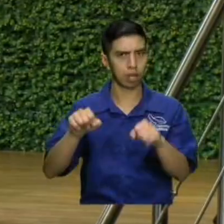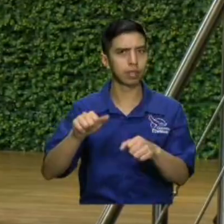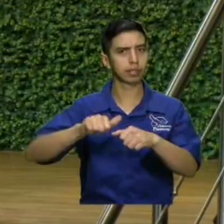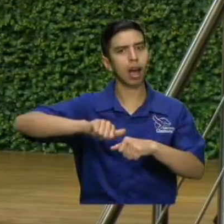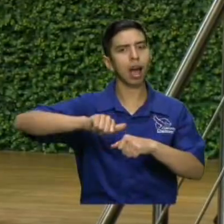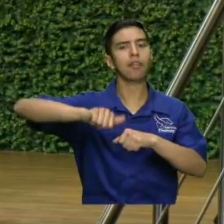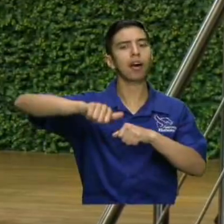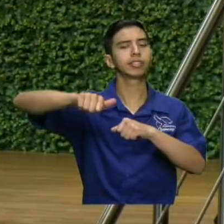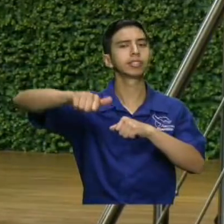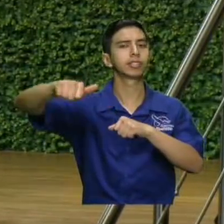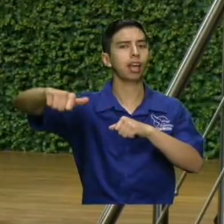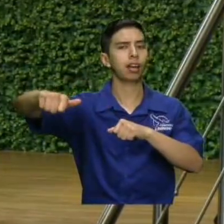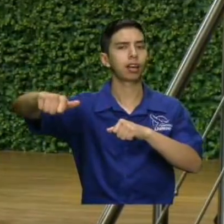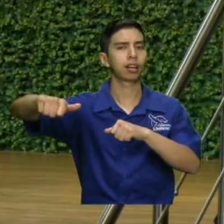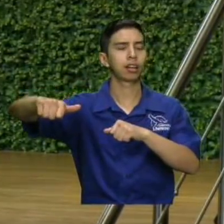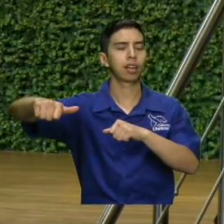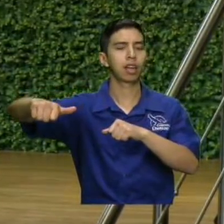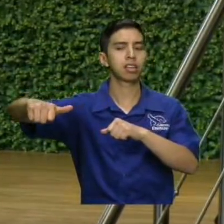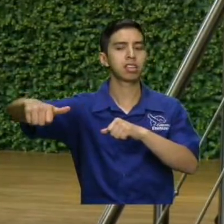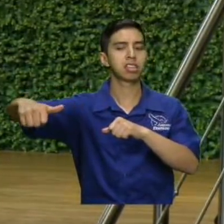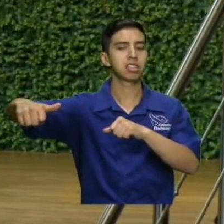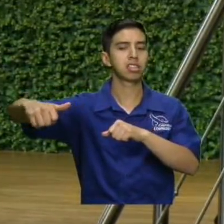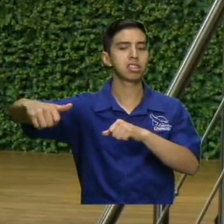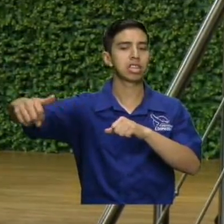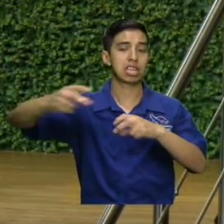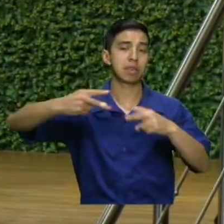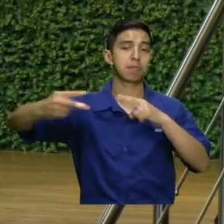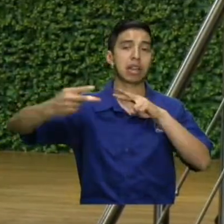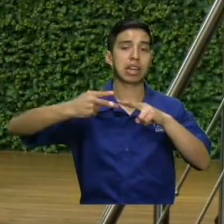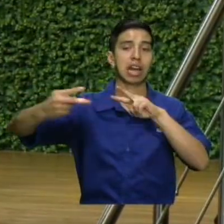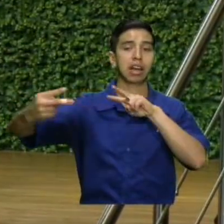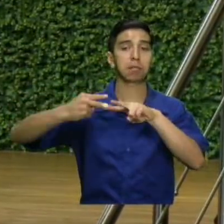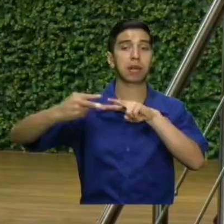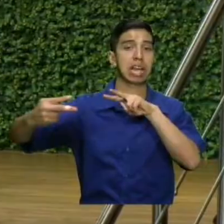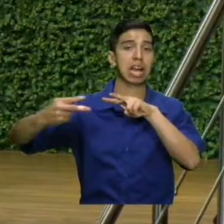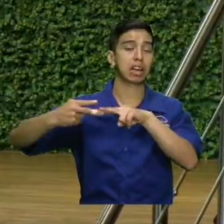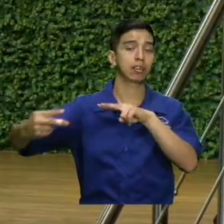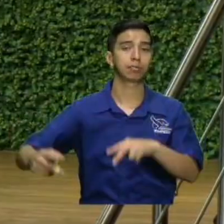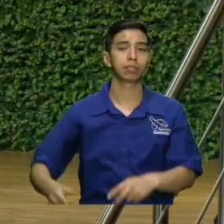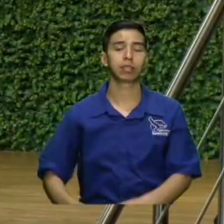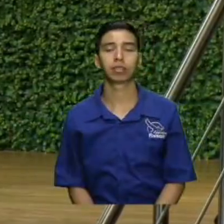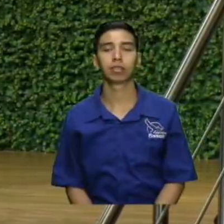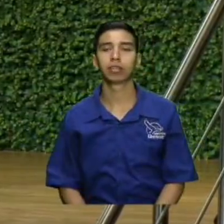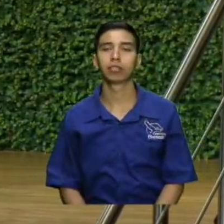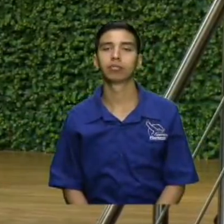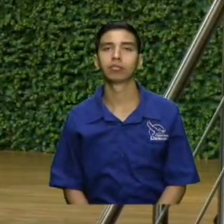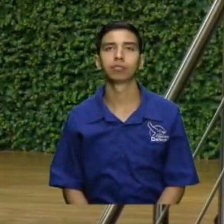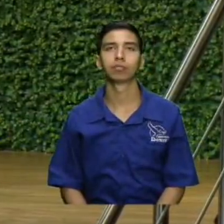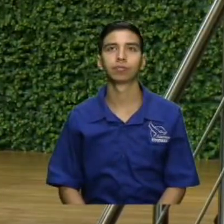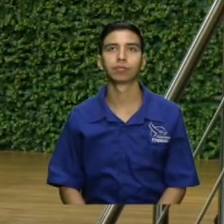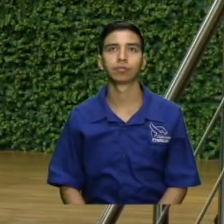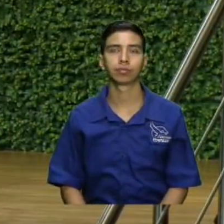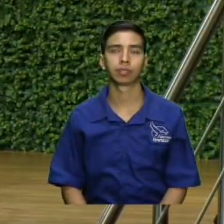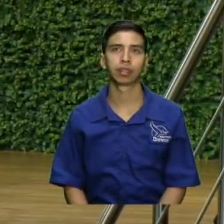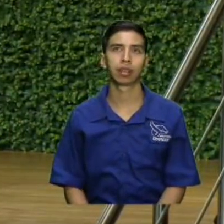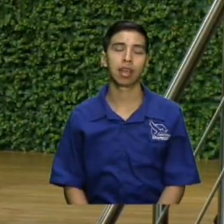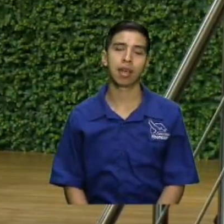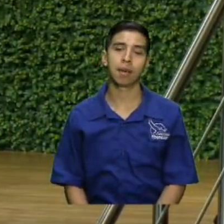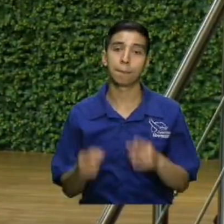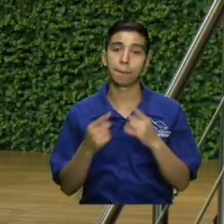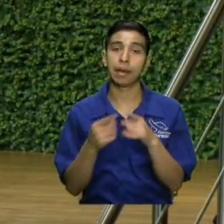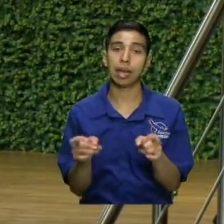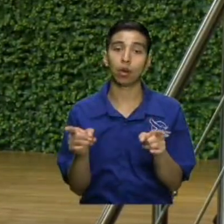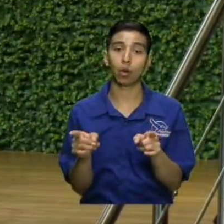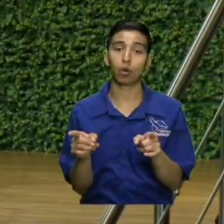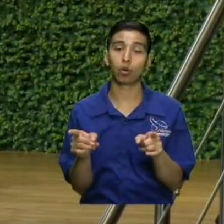que traen esto, esto, esto, esto. Cuando eso llegue y pase lo siguiente, el Espíritu te va a tomar, vas a profetizar, entonces haz lo que quieras. Pero le